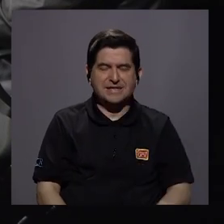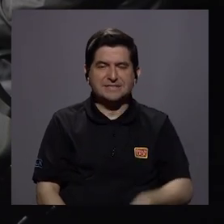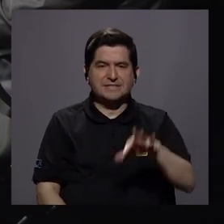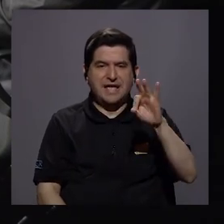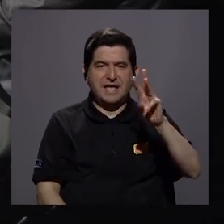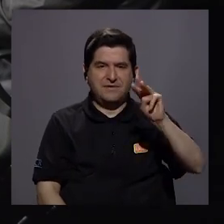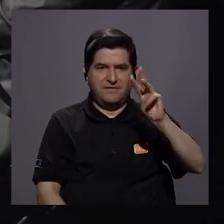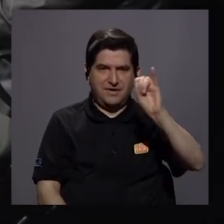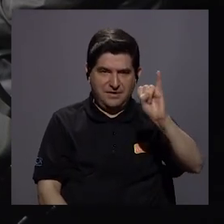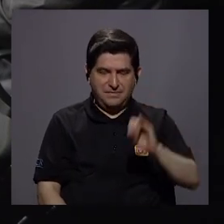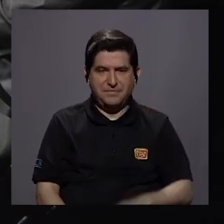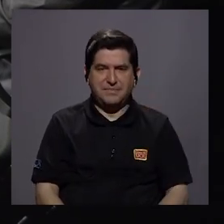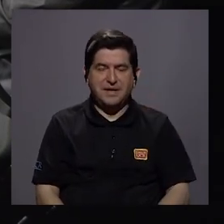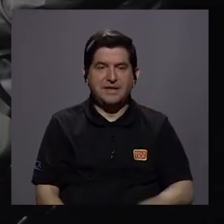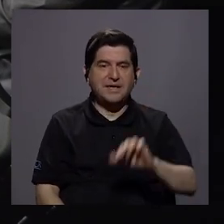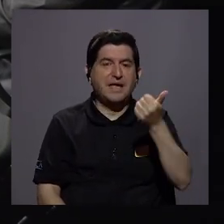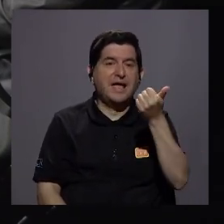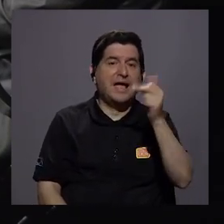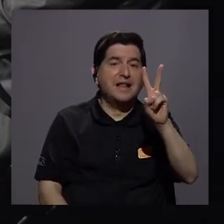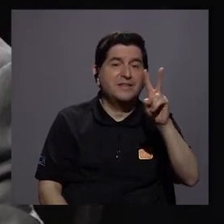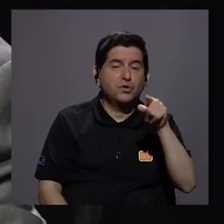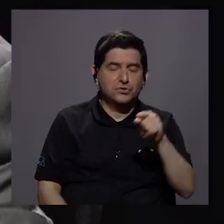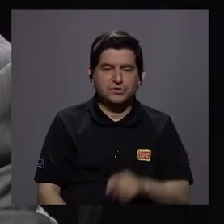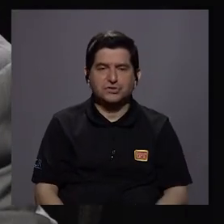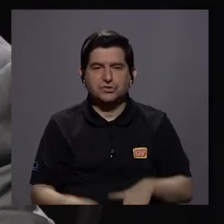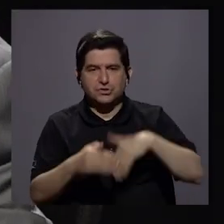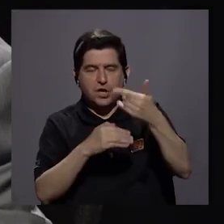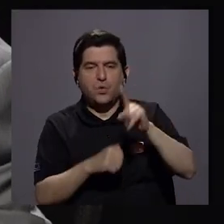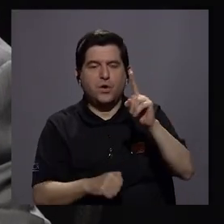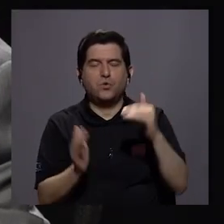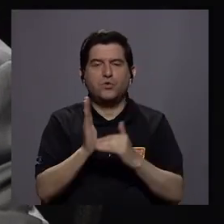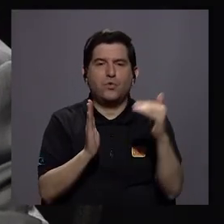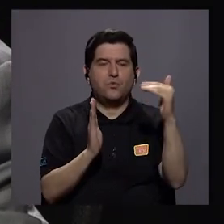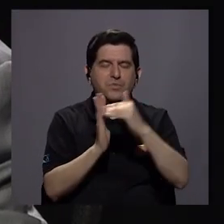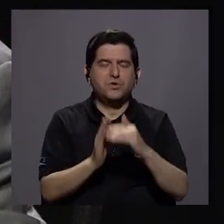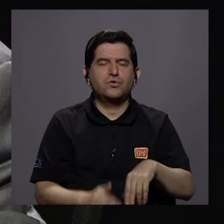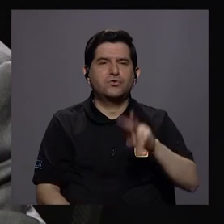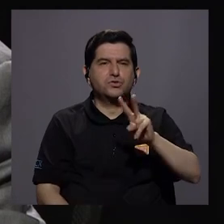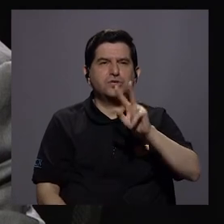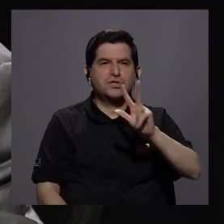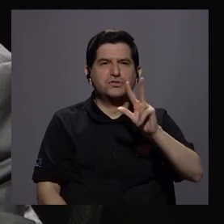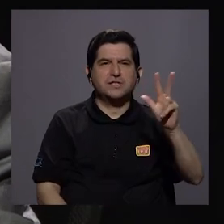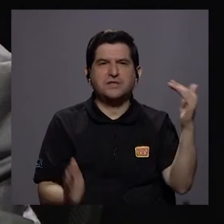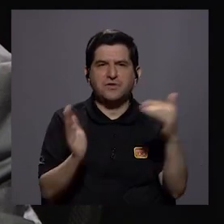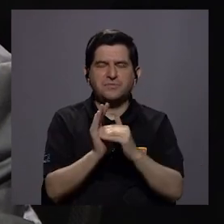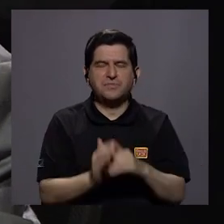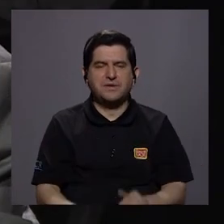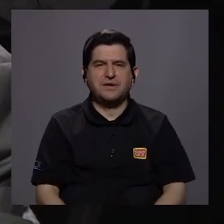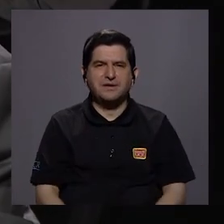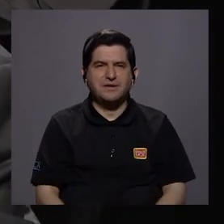El Fondo Monetario está proponiendo el 12. Después de 1.233.000 a